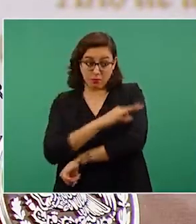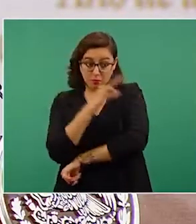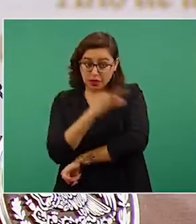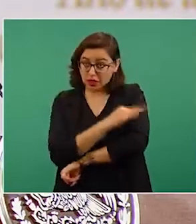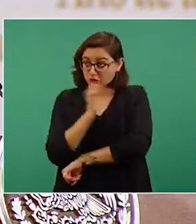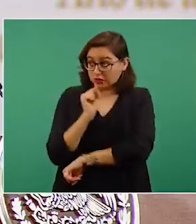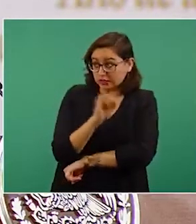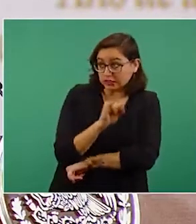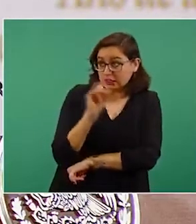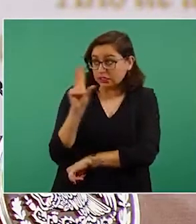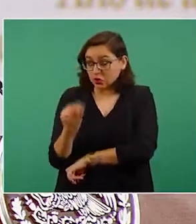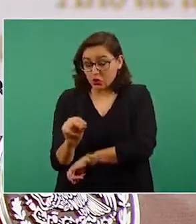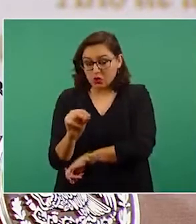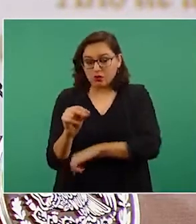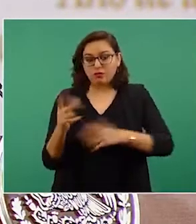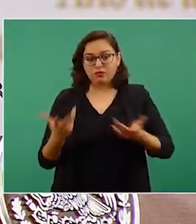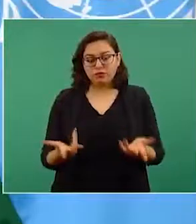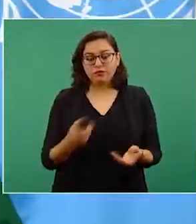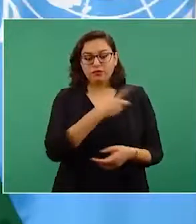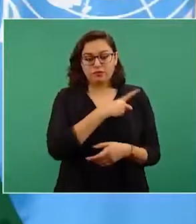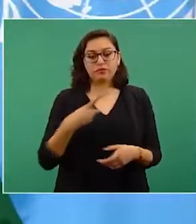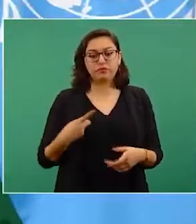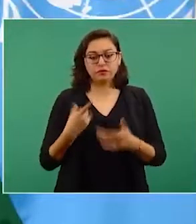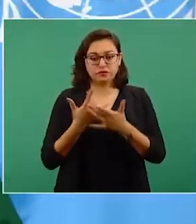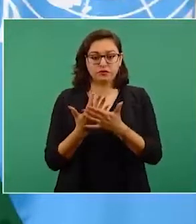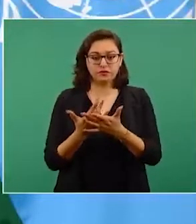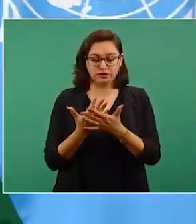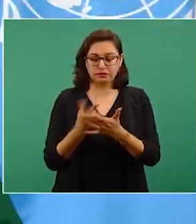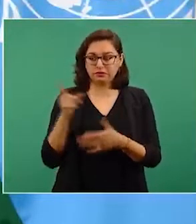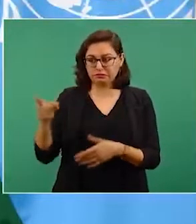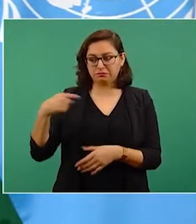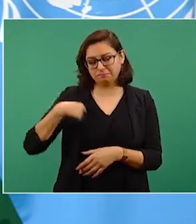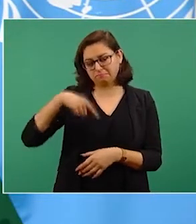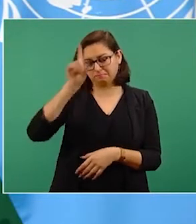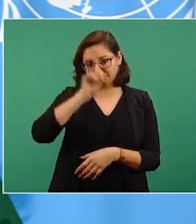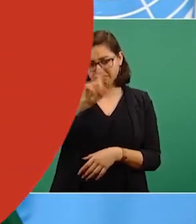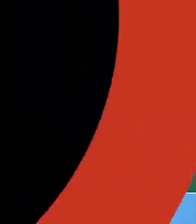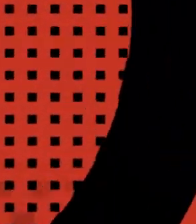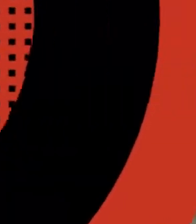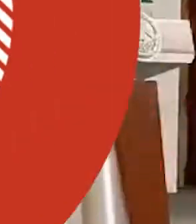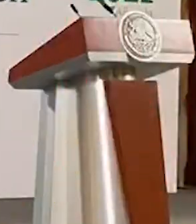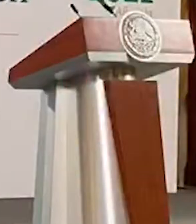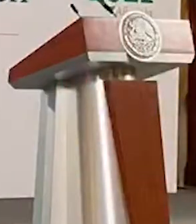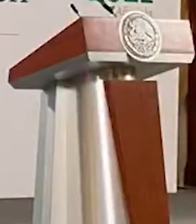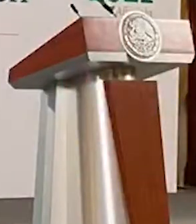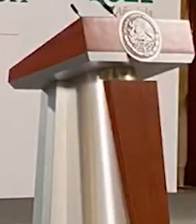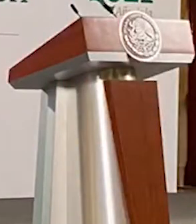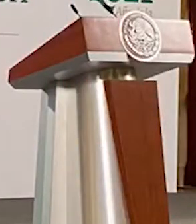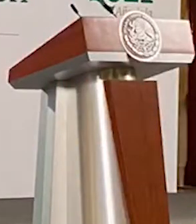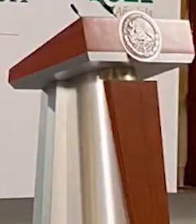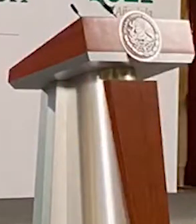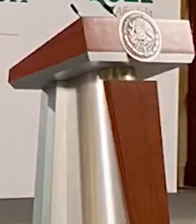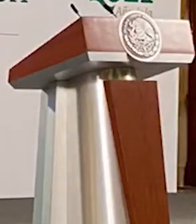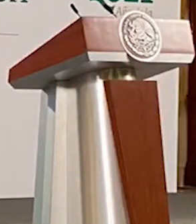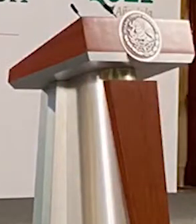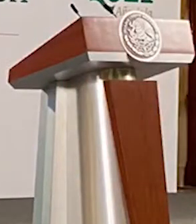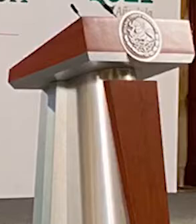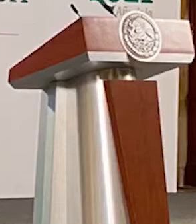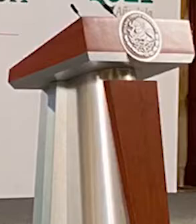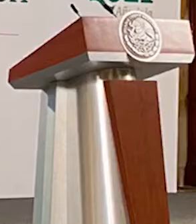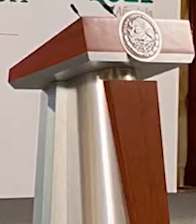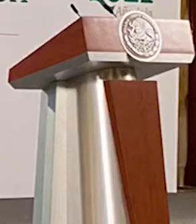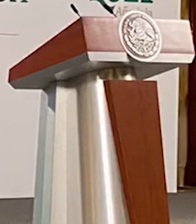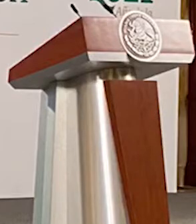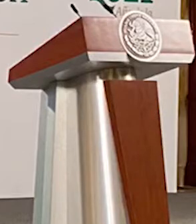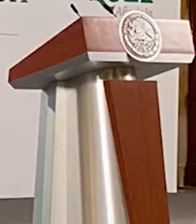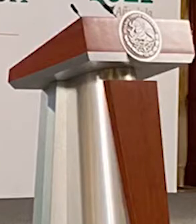recomienden lo que más. López Obrador también habló, amigos,